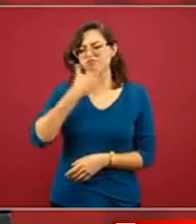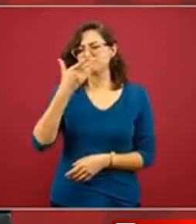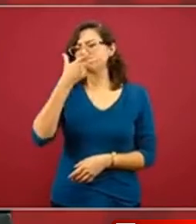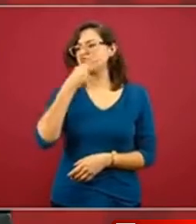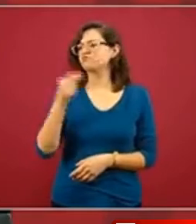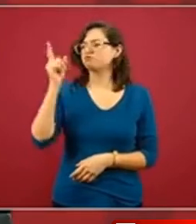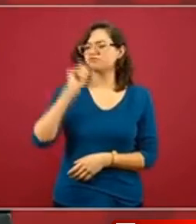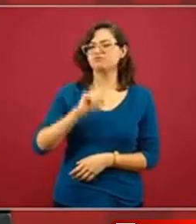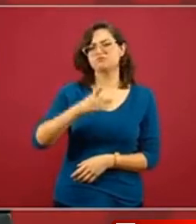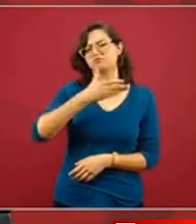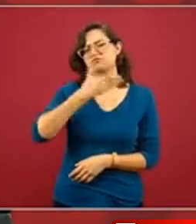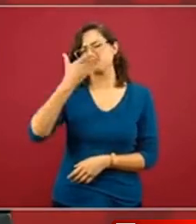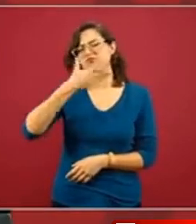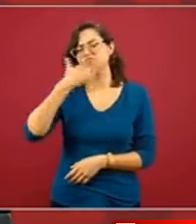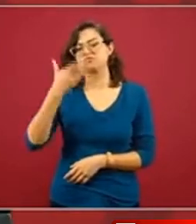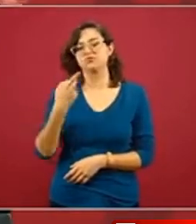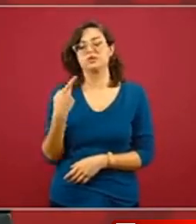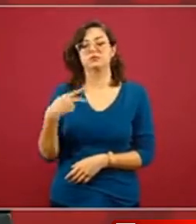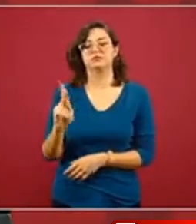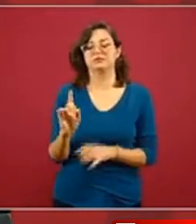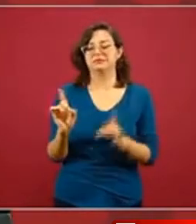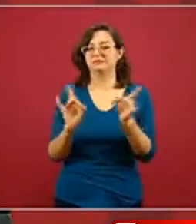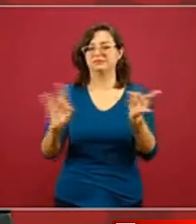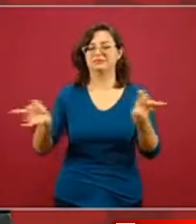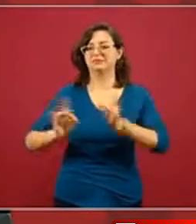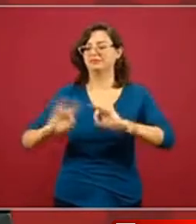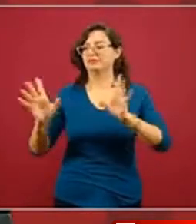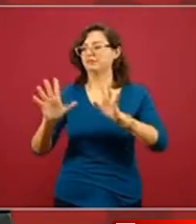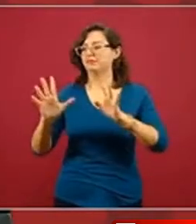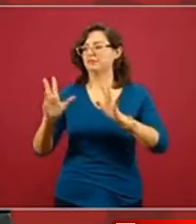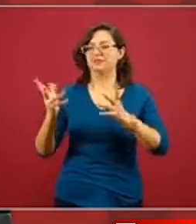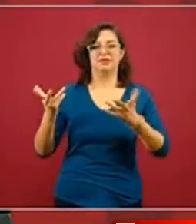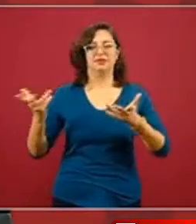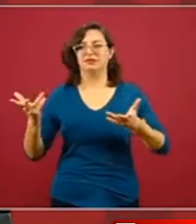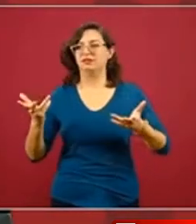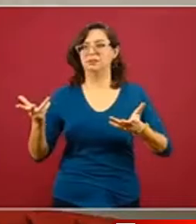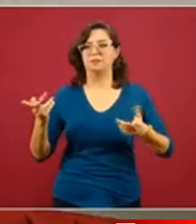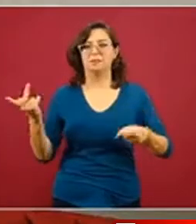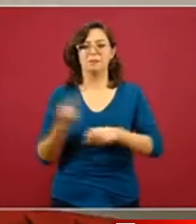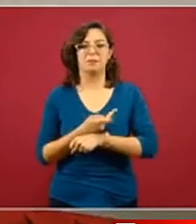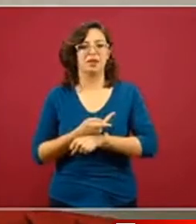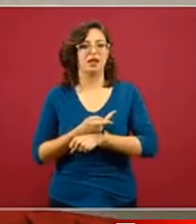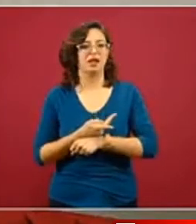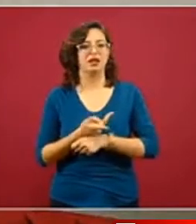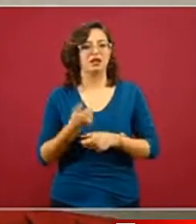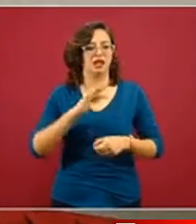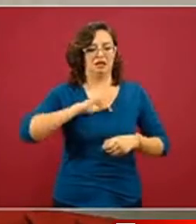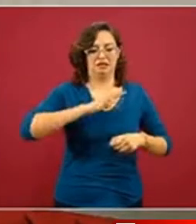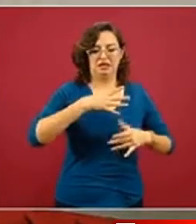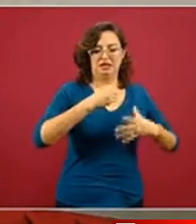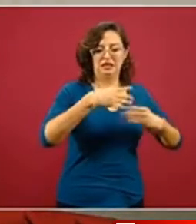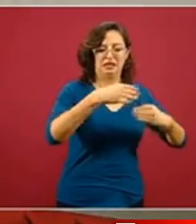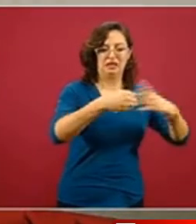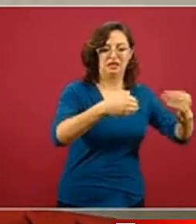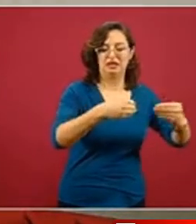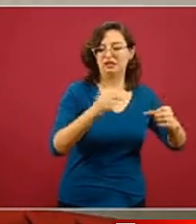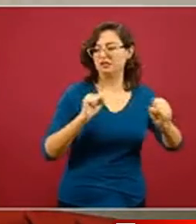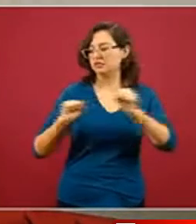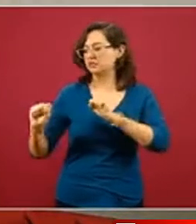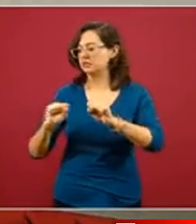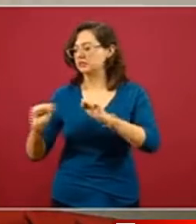acostumbrados en México a esto. Enseguida había una conexión natural. ¿Qué pasa si estamos en mitad de una epidemia y podemos